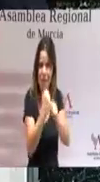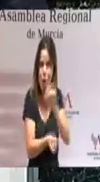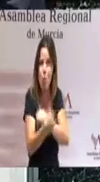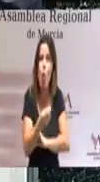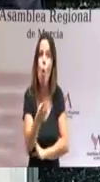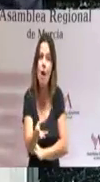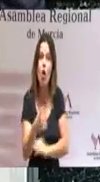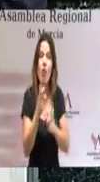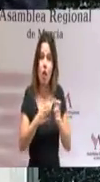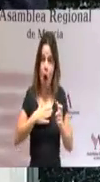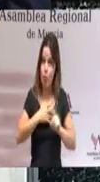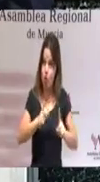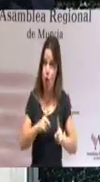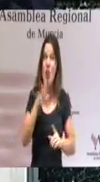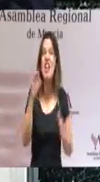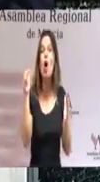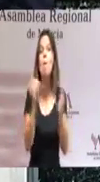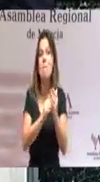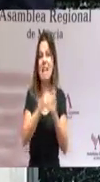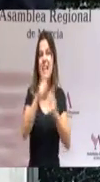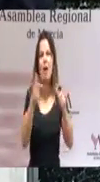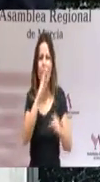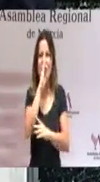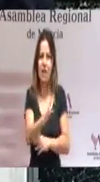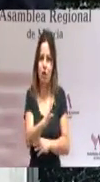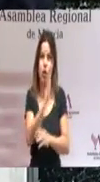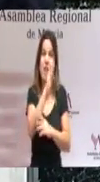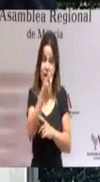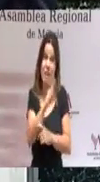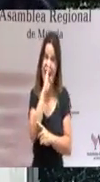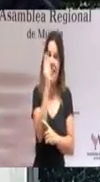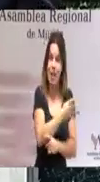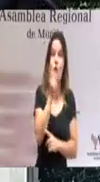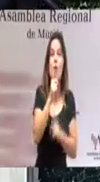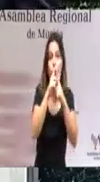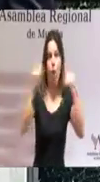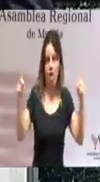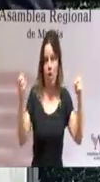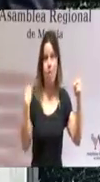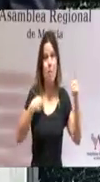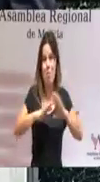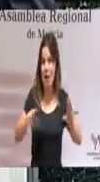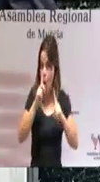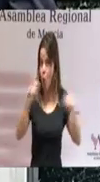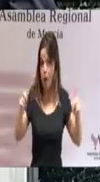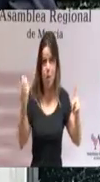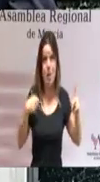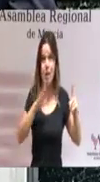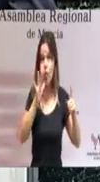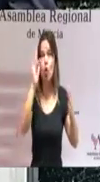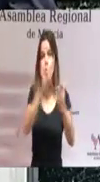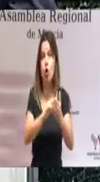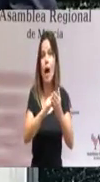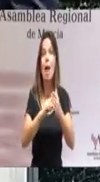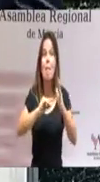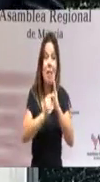5.000 empleos diarios, directos e indirectos en un solo año, en el primer año de aplicación de